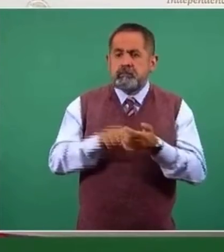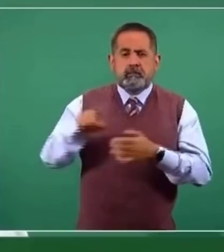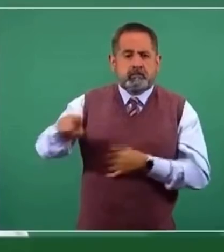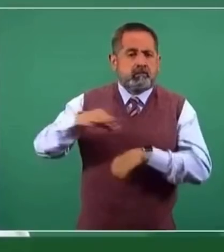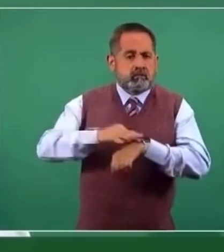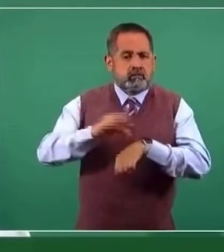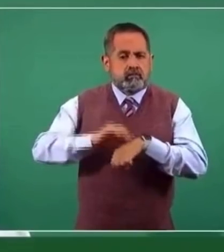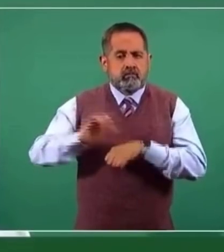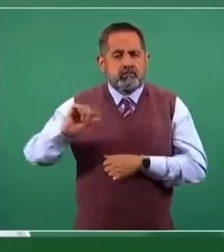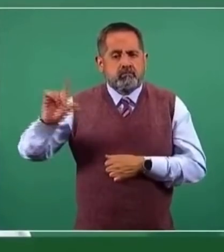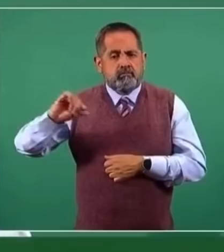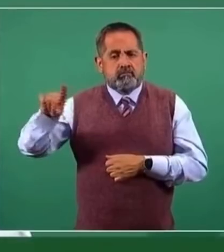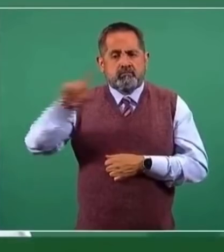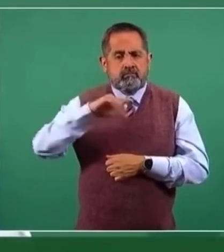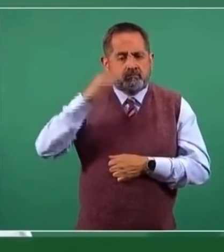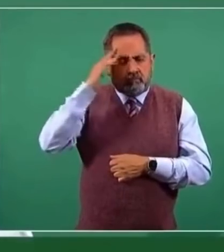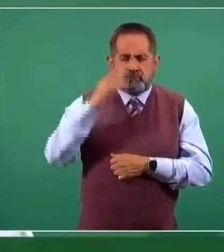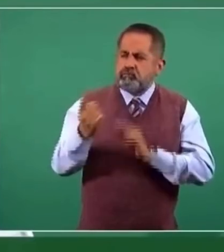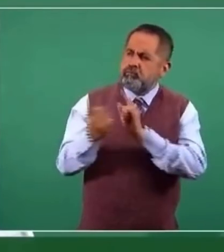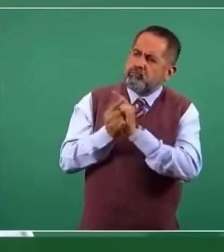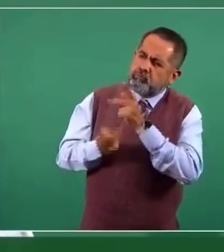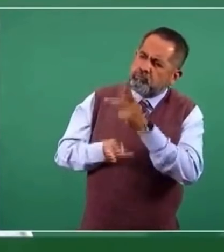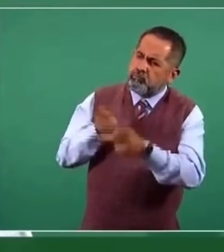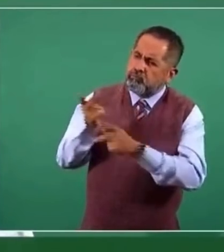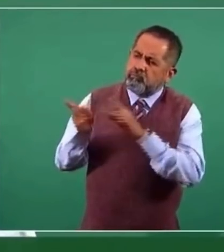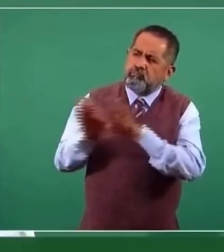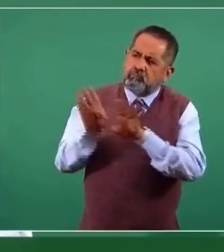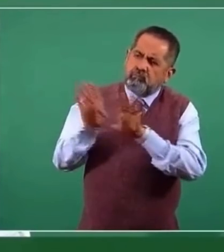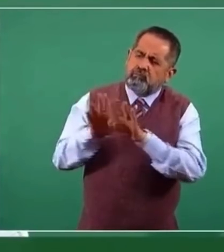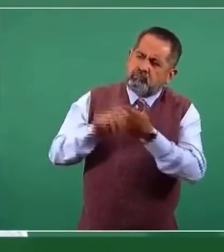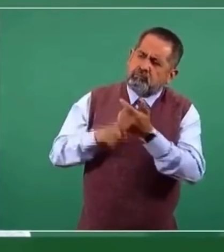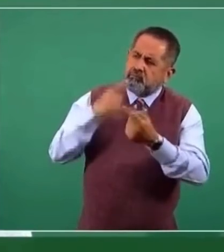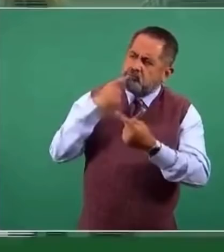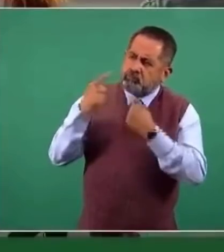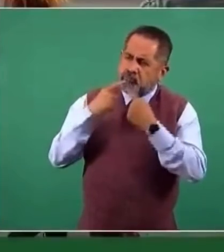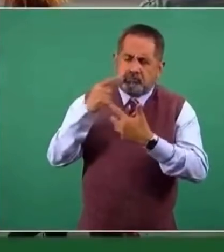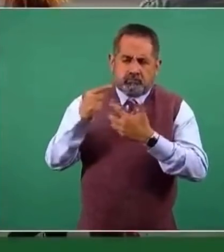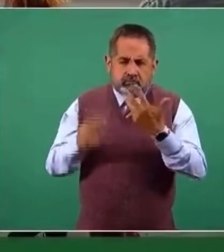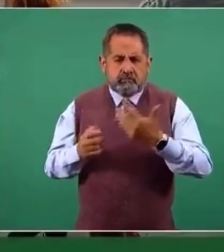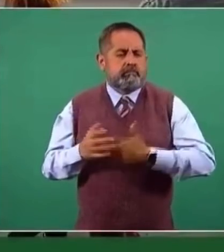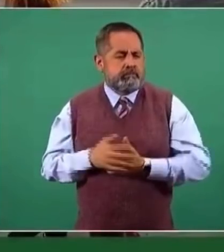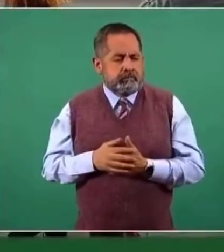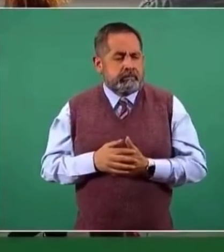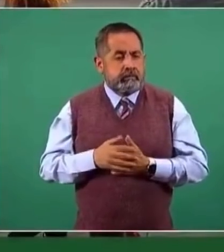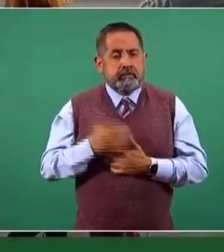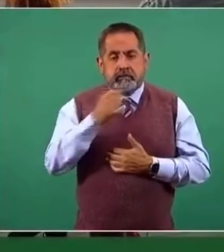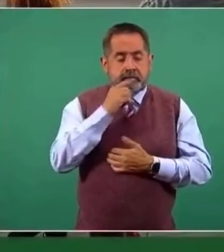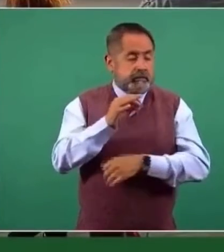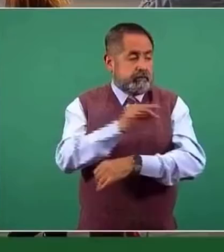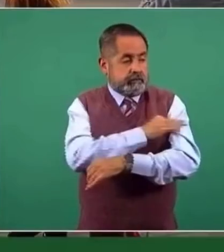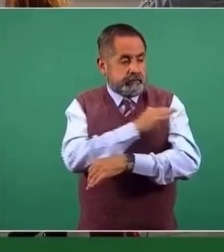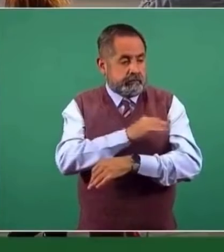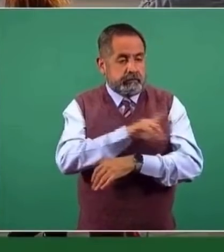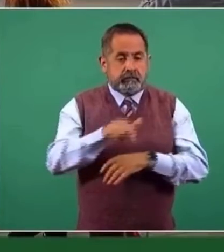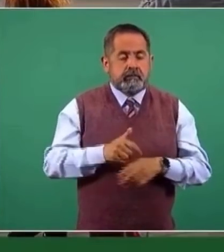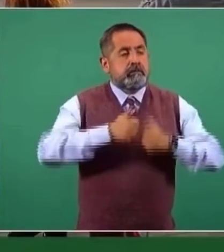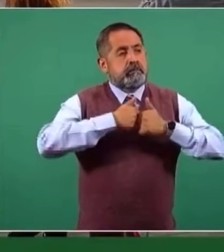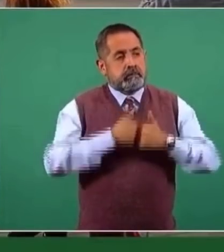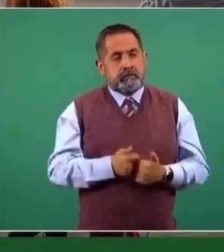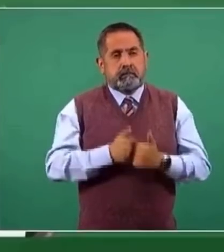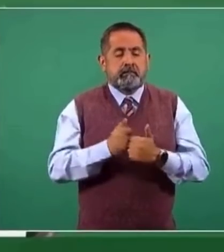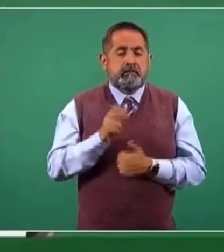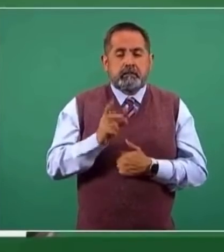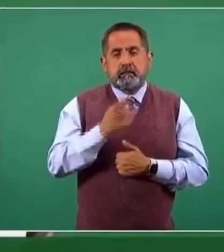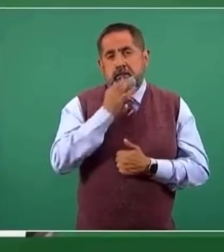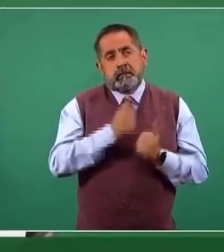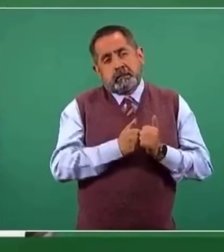atendiendo no solo el momento previo a la aplicación de la vacuna, sino también los 30 minutos de observación posterior a la aplicación